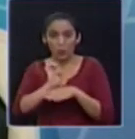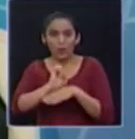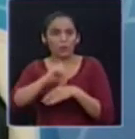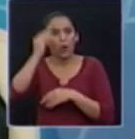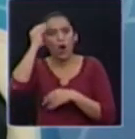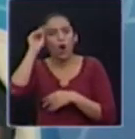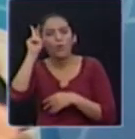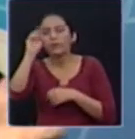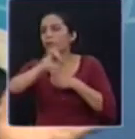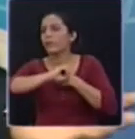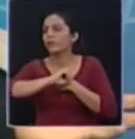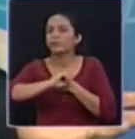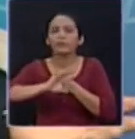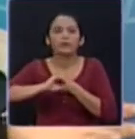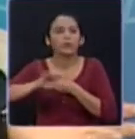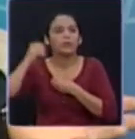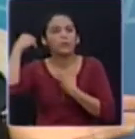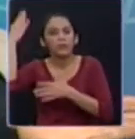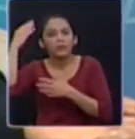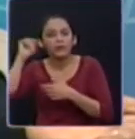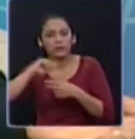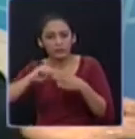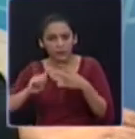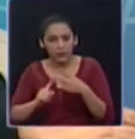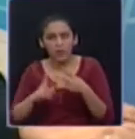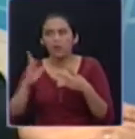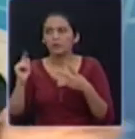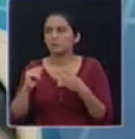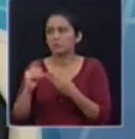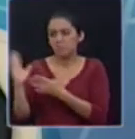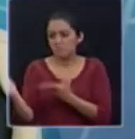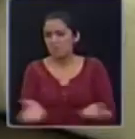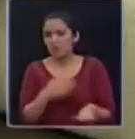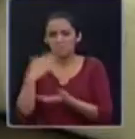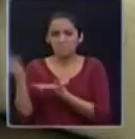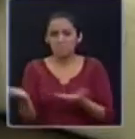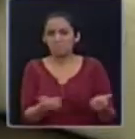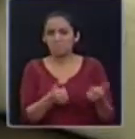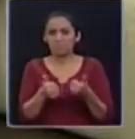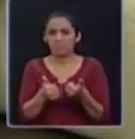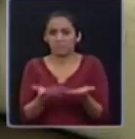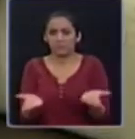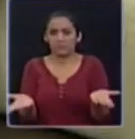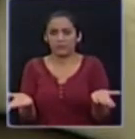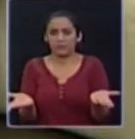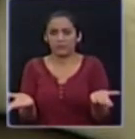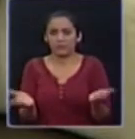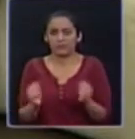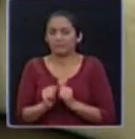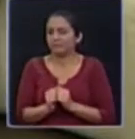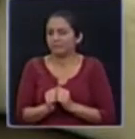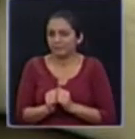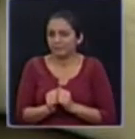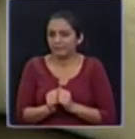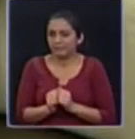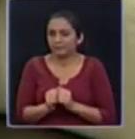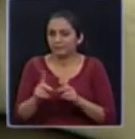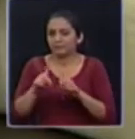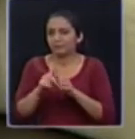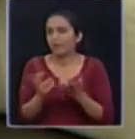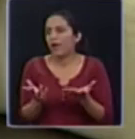opiniones políticas acá, no se aplicó la misma norma. El doble rasero. Además, ¿para qué usted viene a